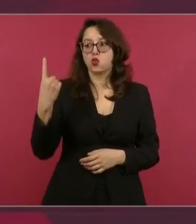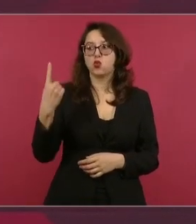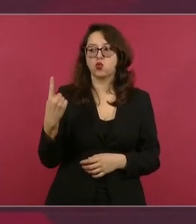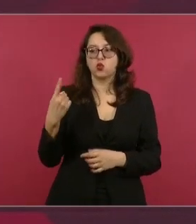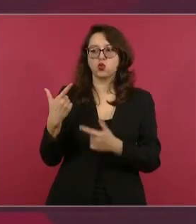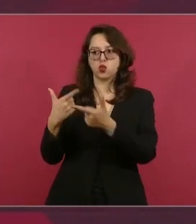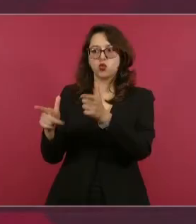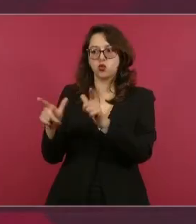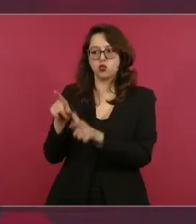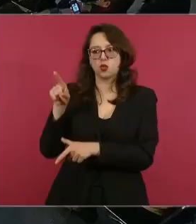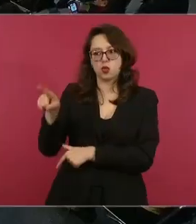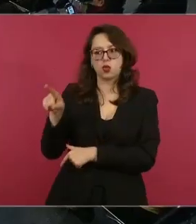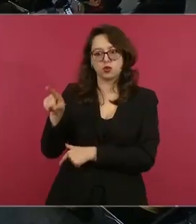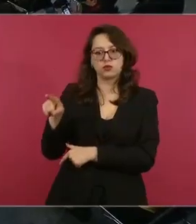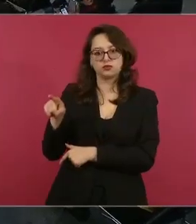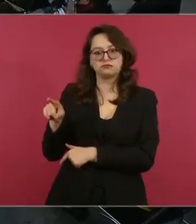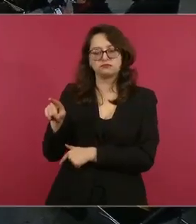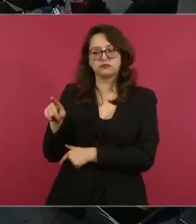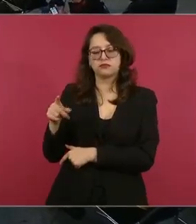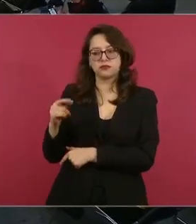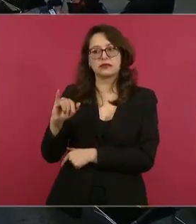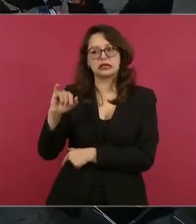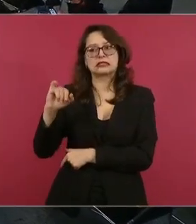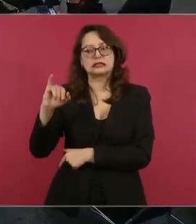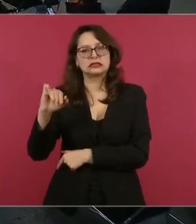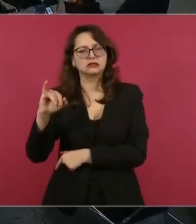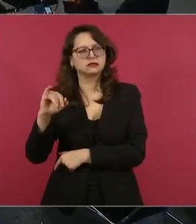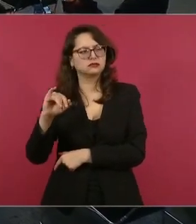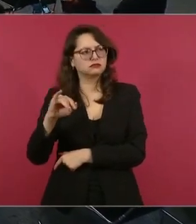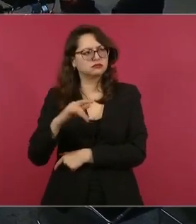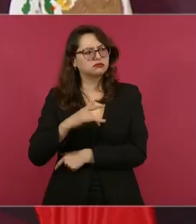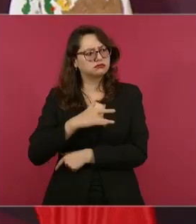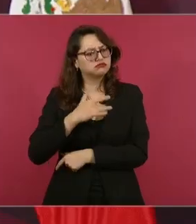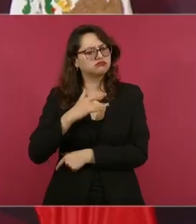hubo eco a nuestro planteamiento